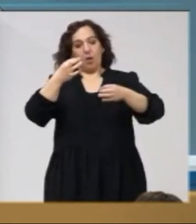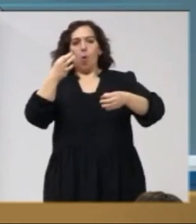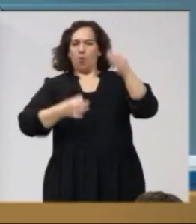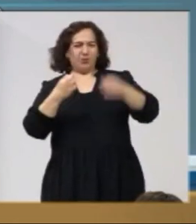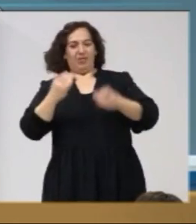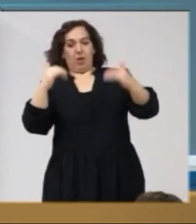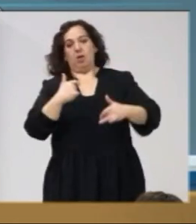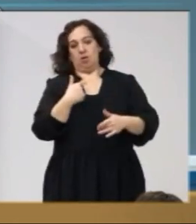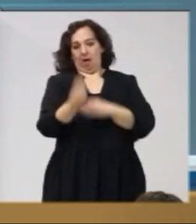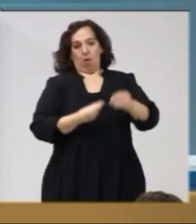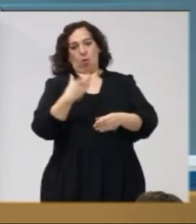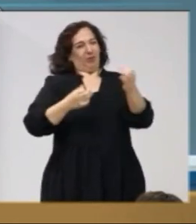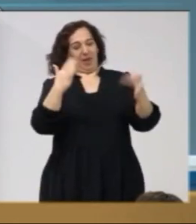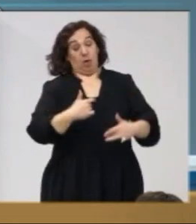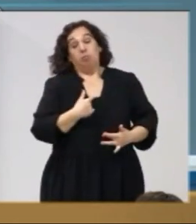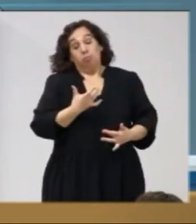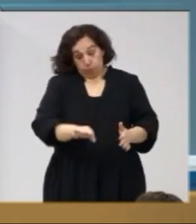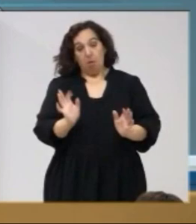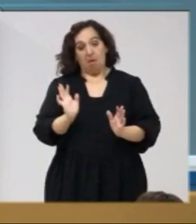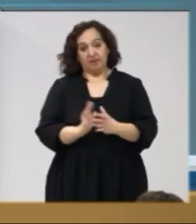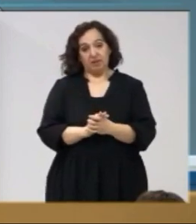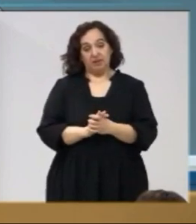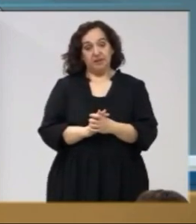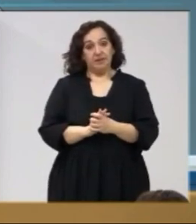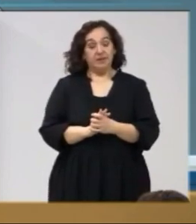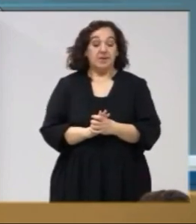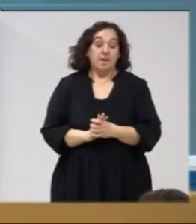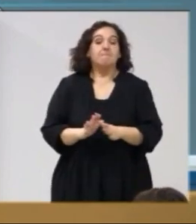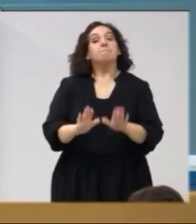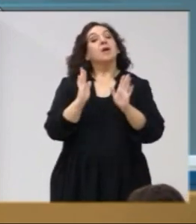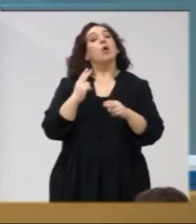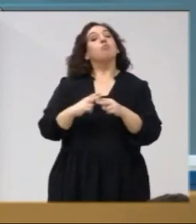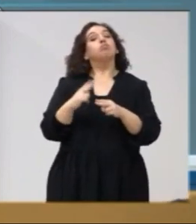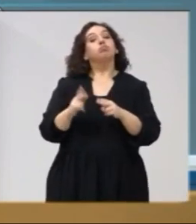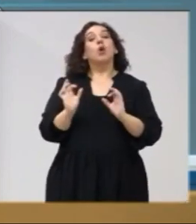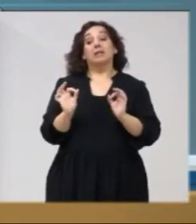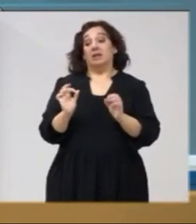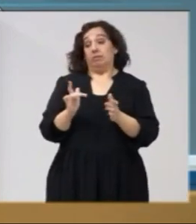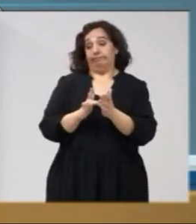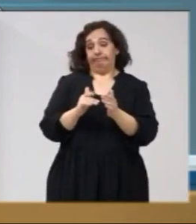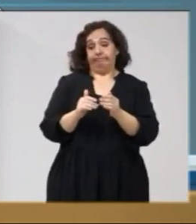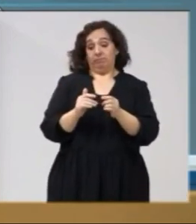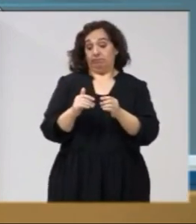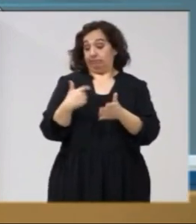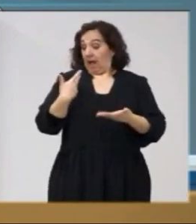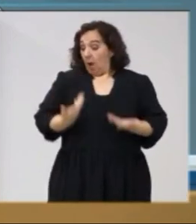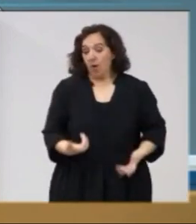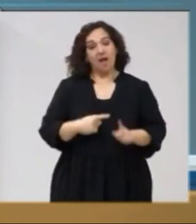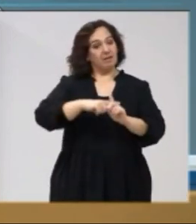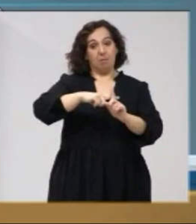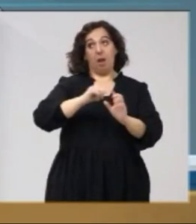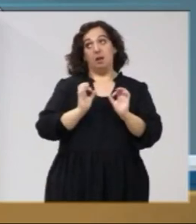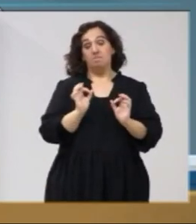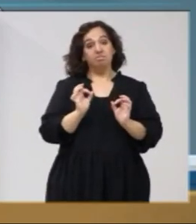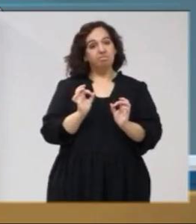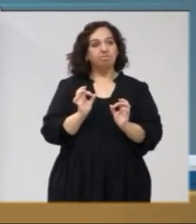injusticia, probablemente. Pero la política ha llegado a unos niveles en los que